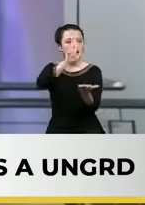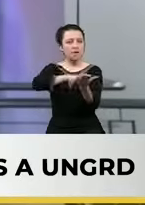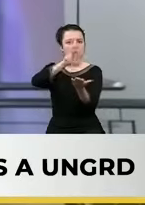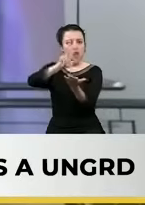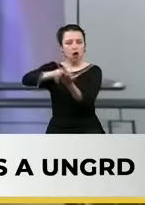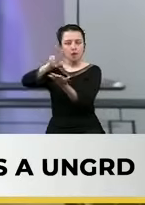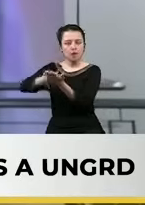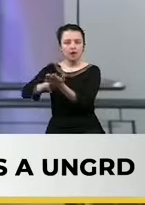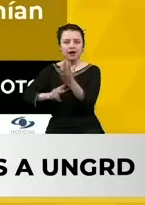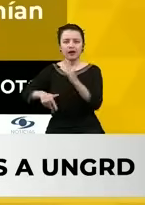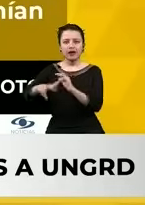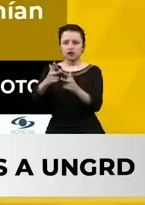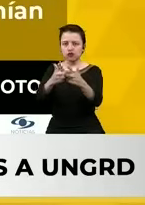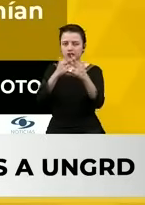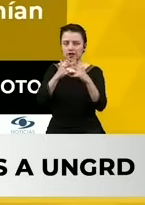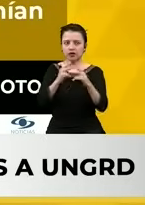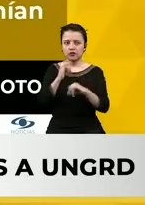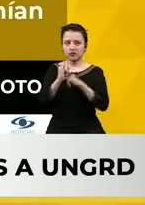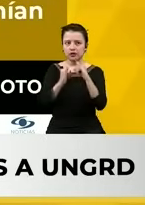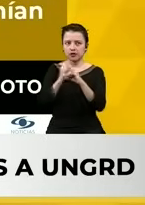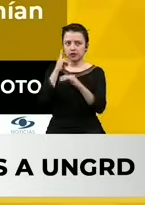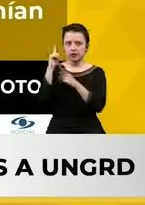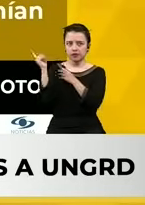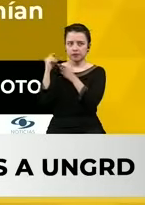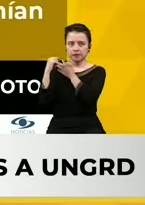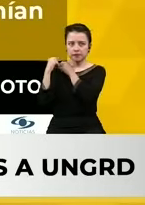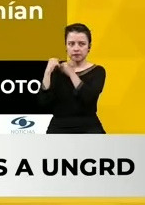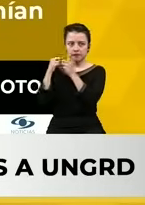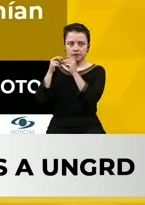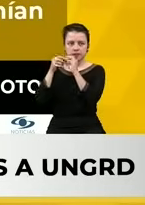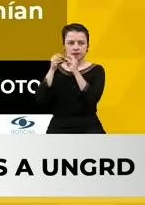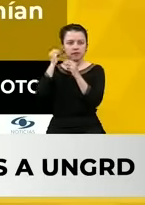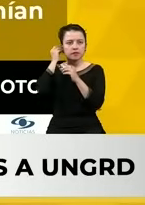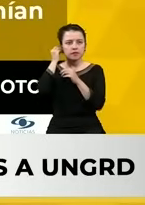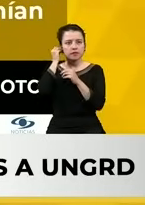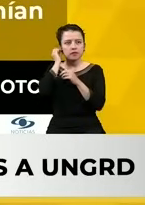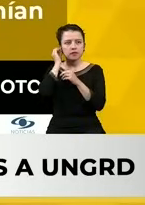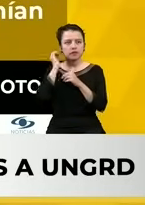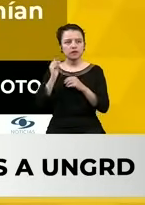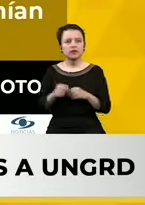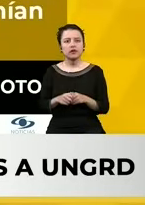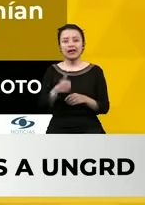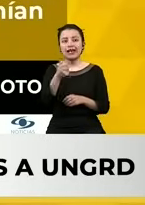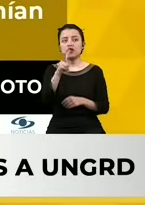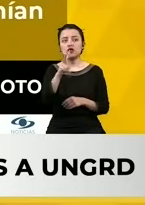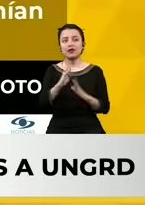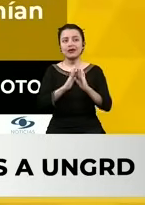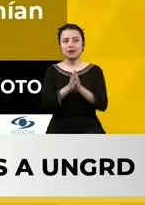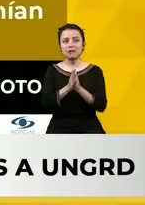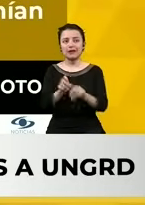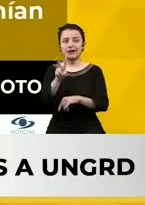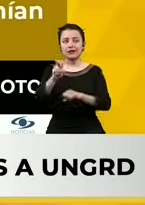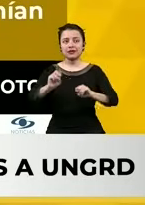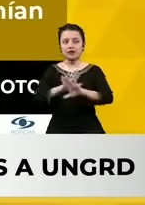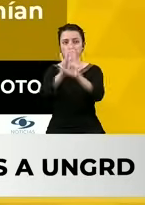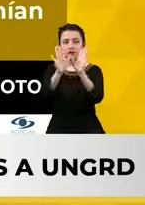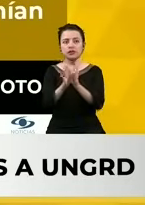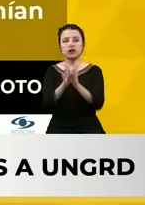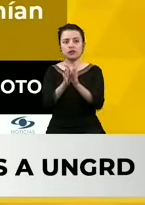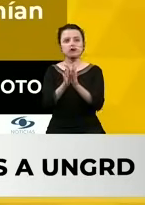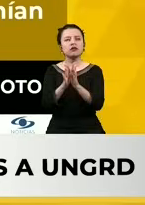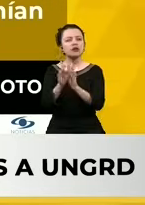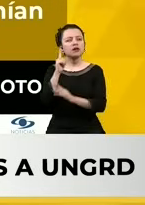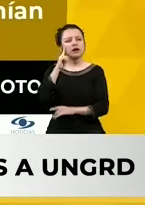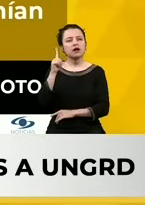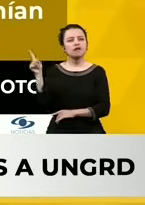créditos internacionales. Para mí es importante que ustedes sepan que el 12 de diciembre a las 7 de la mañana había una